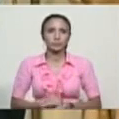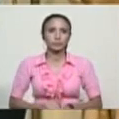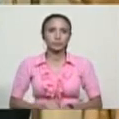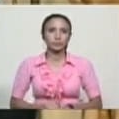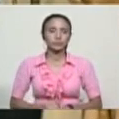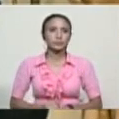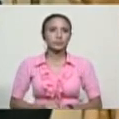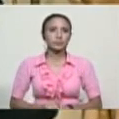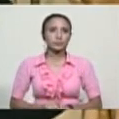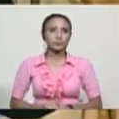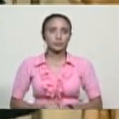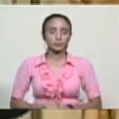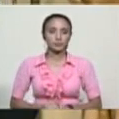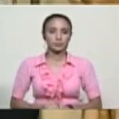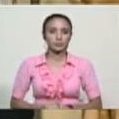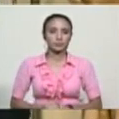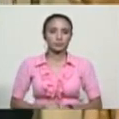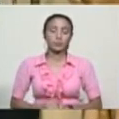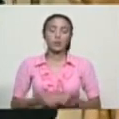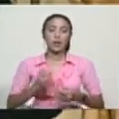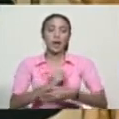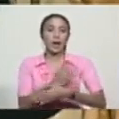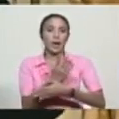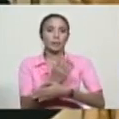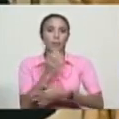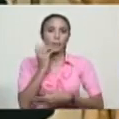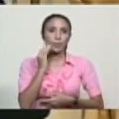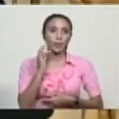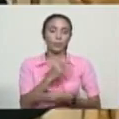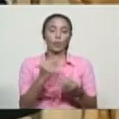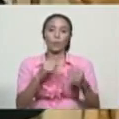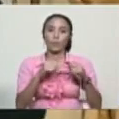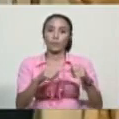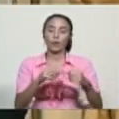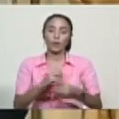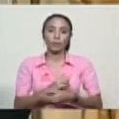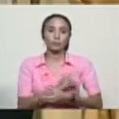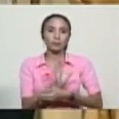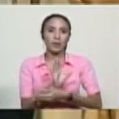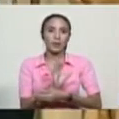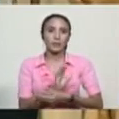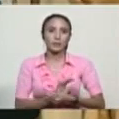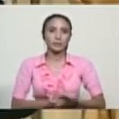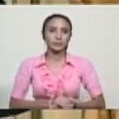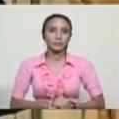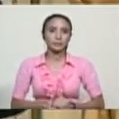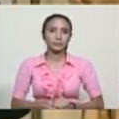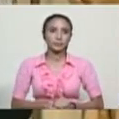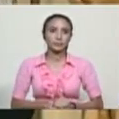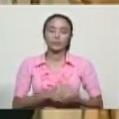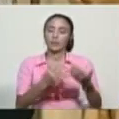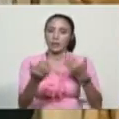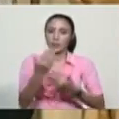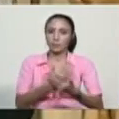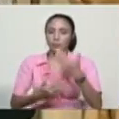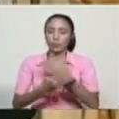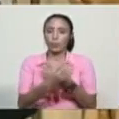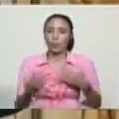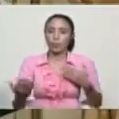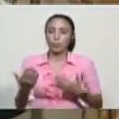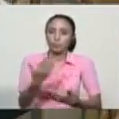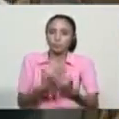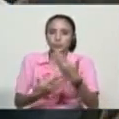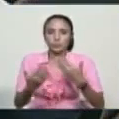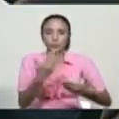La necesidad de fortalecer el ALBA, de mantener, fortalecer el ALBA como alianza estratégica